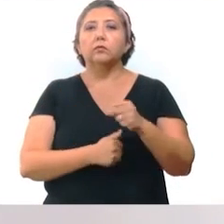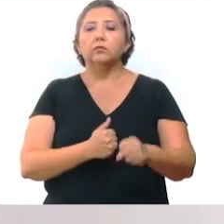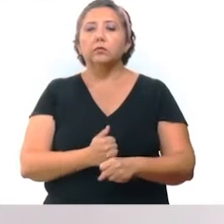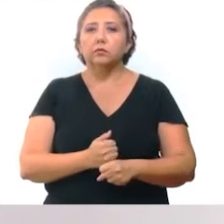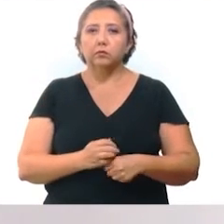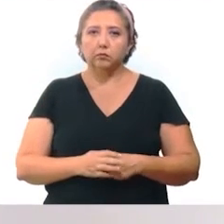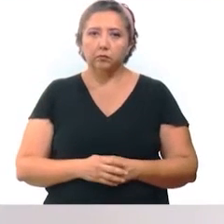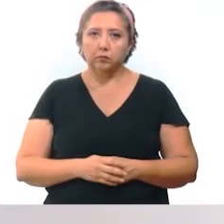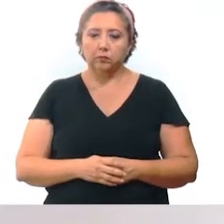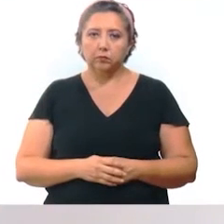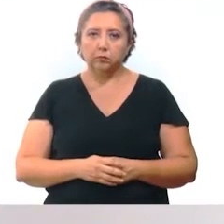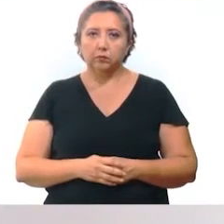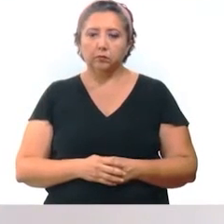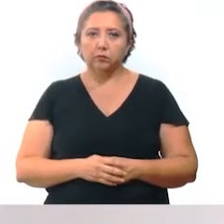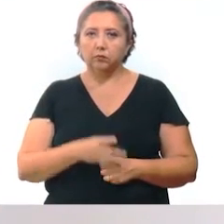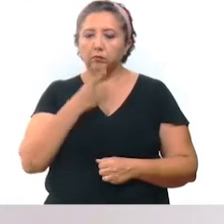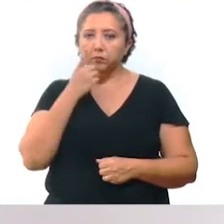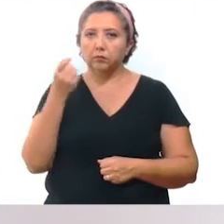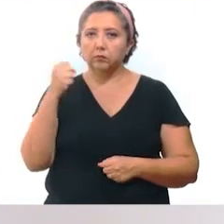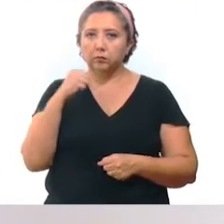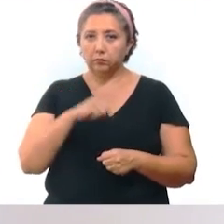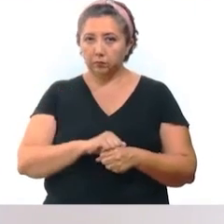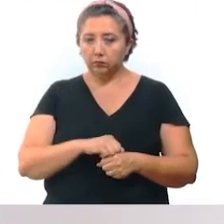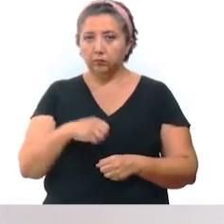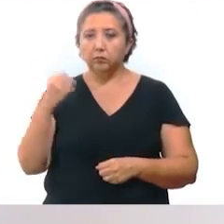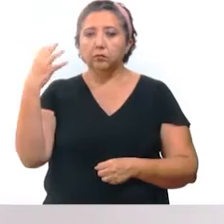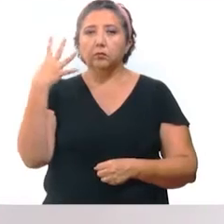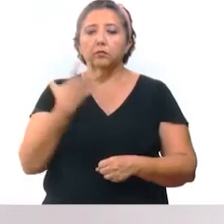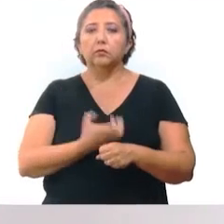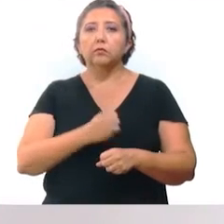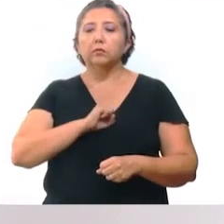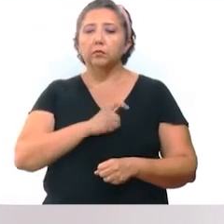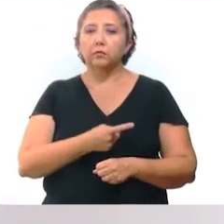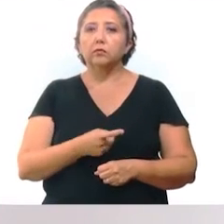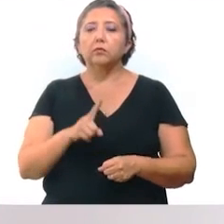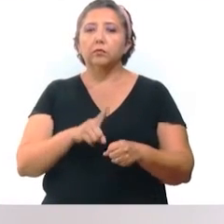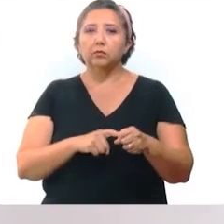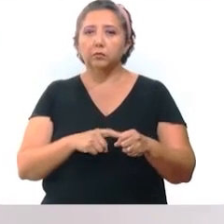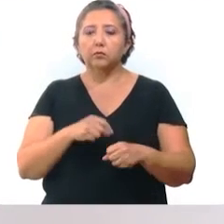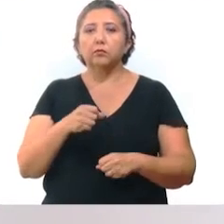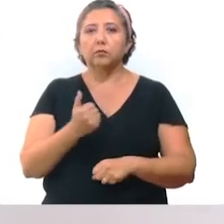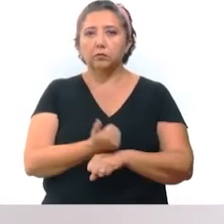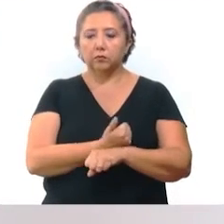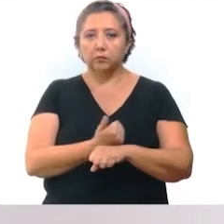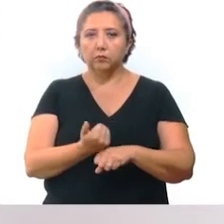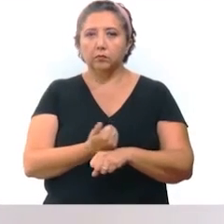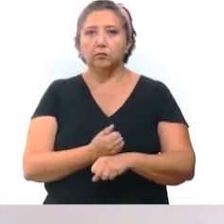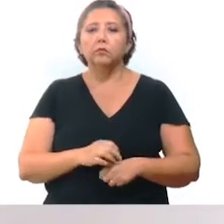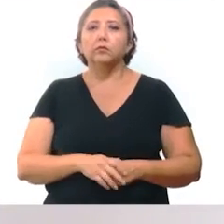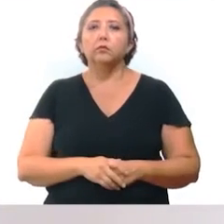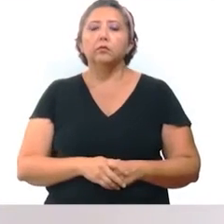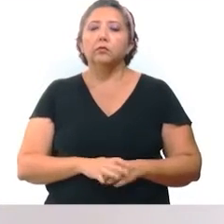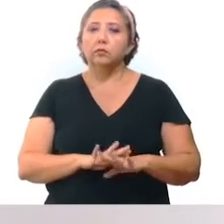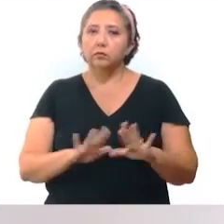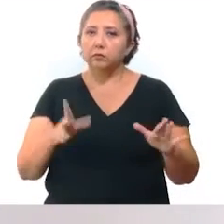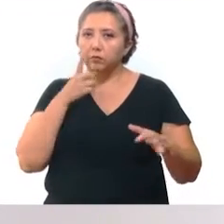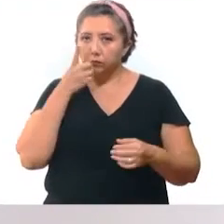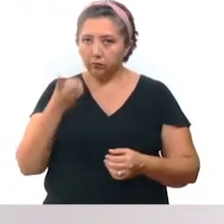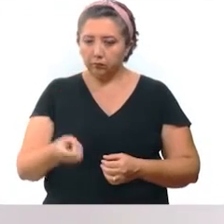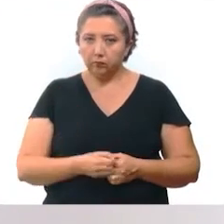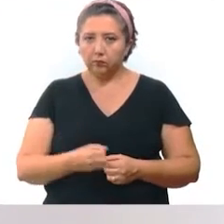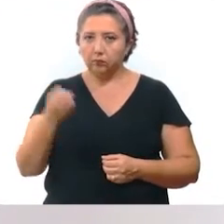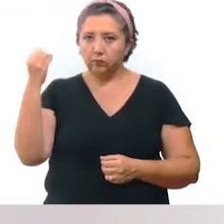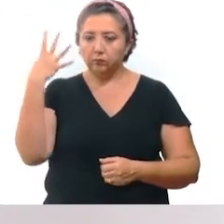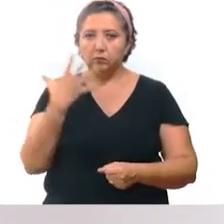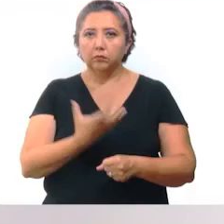99 años. Los indicadores semanales del Semáforo Estatal de Salud marcan color amarillo. Como se ha informado,